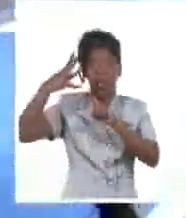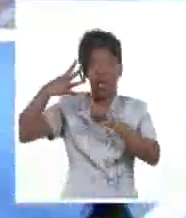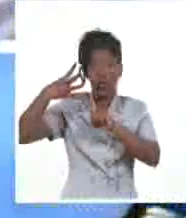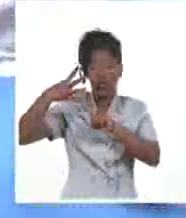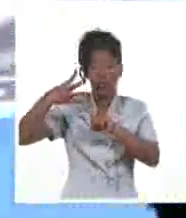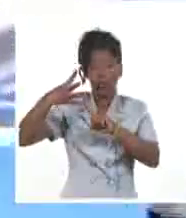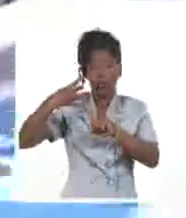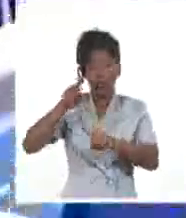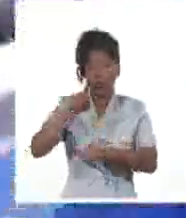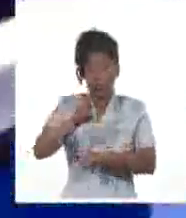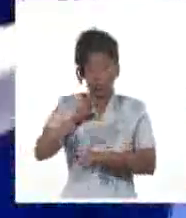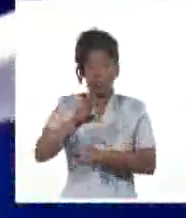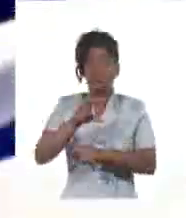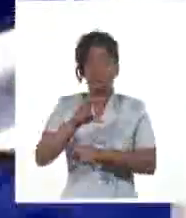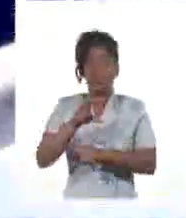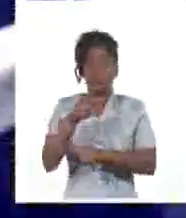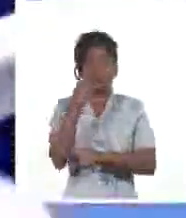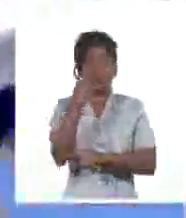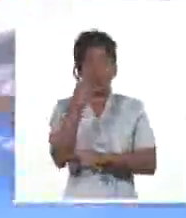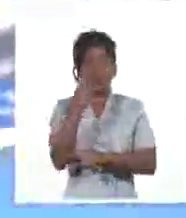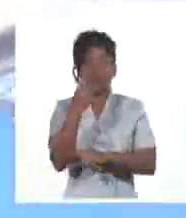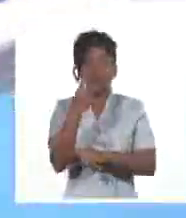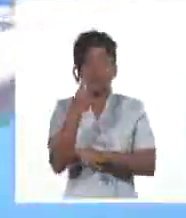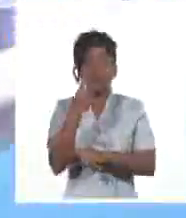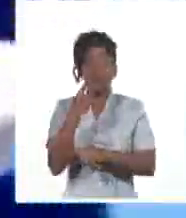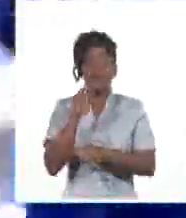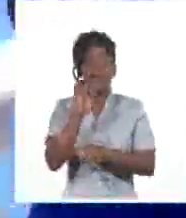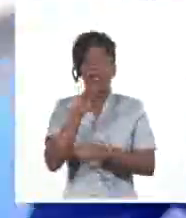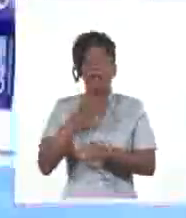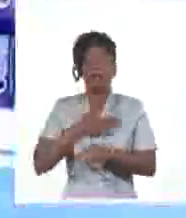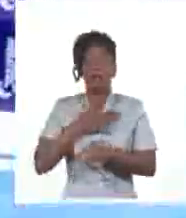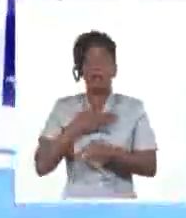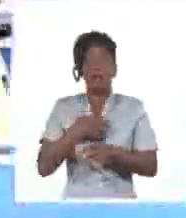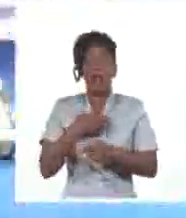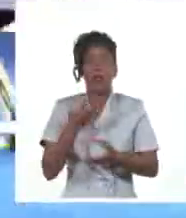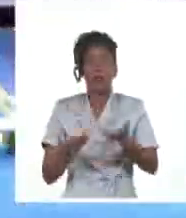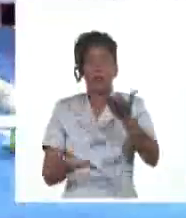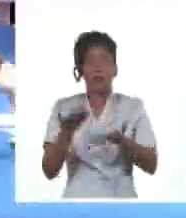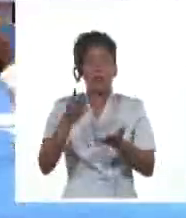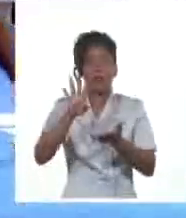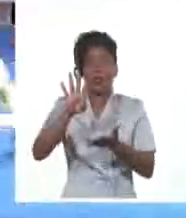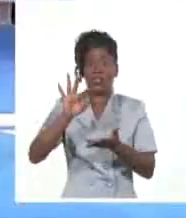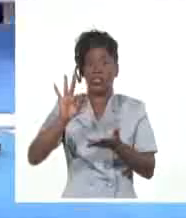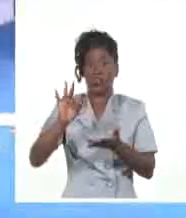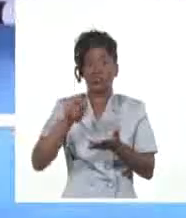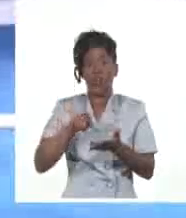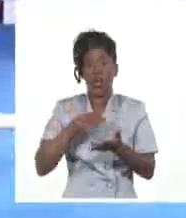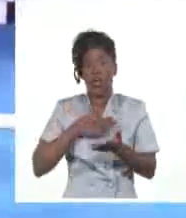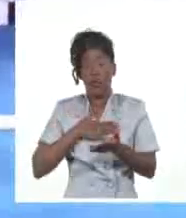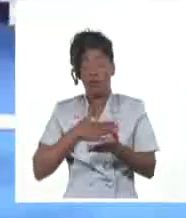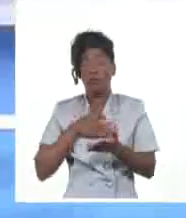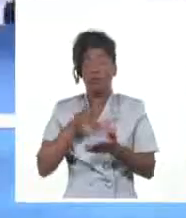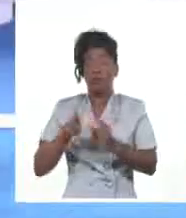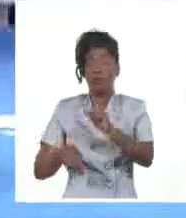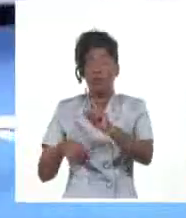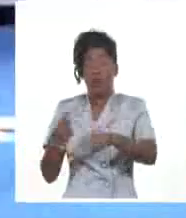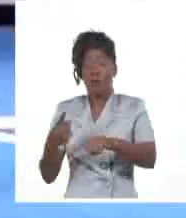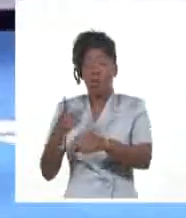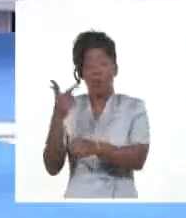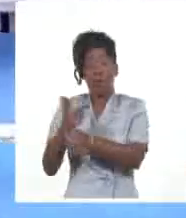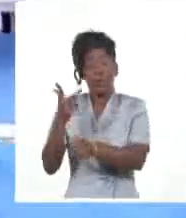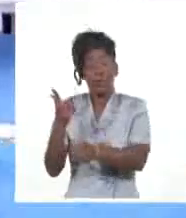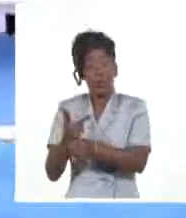el cartel final desde hace unos días, se encontraba Billy Rodríguez en los 48 kilogramos, que deberá pelear ante el guatemalteco